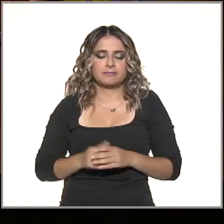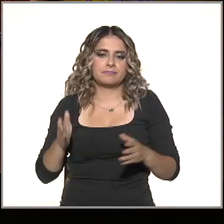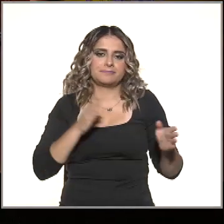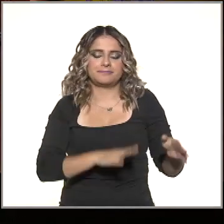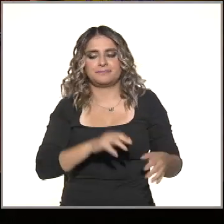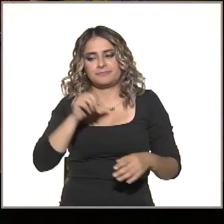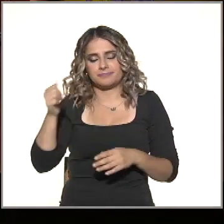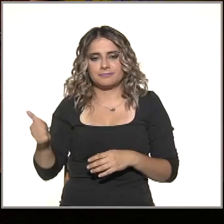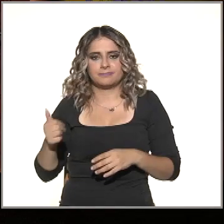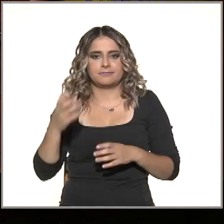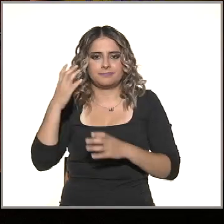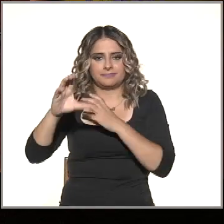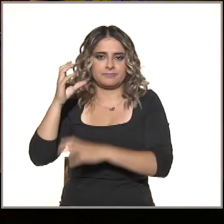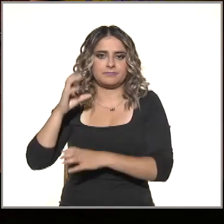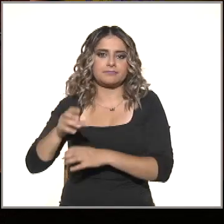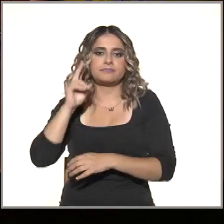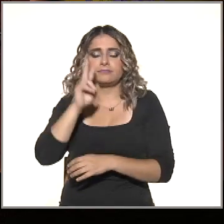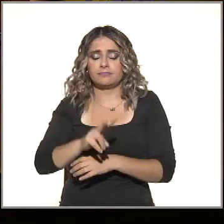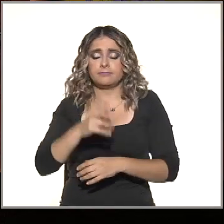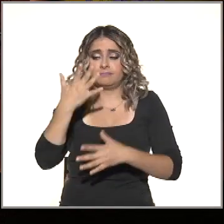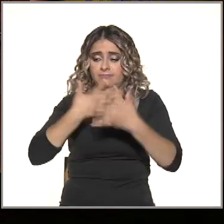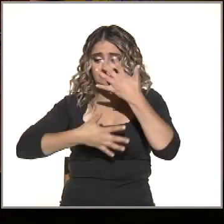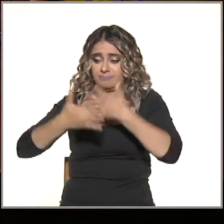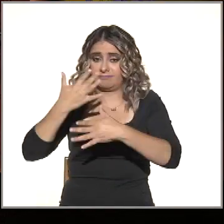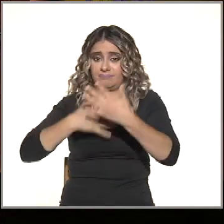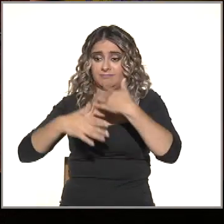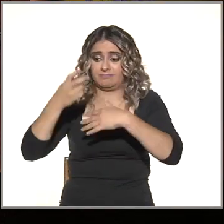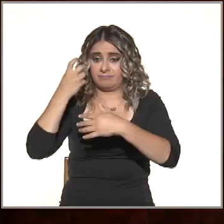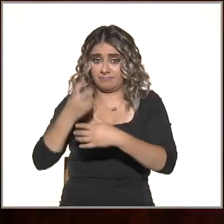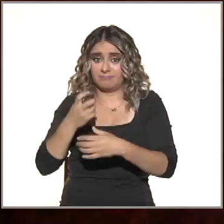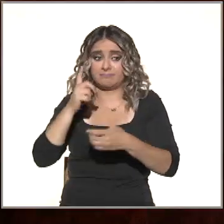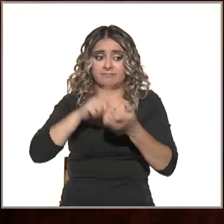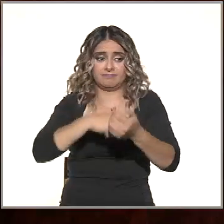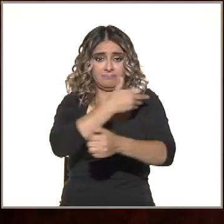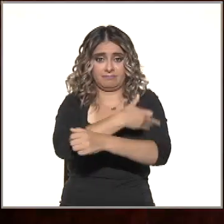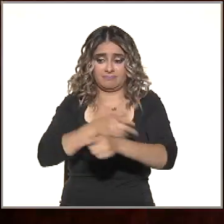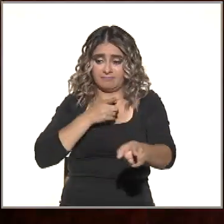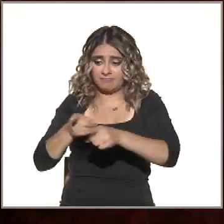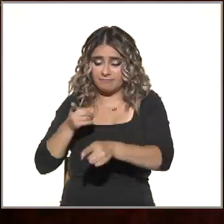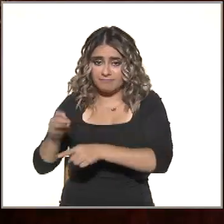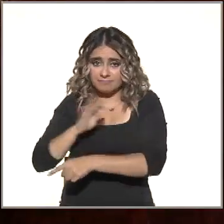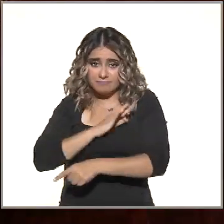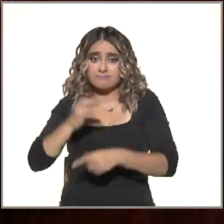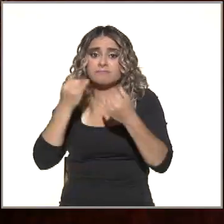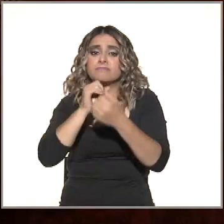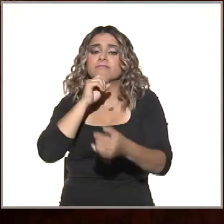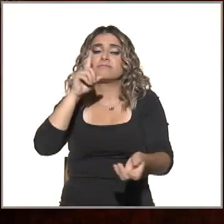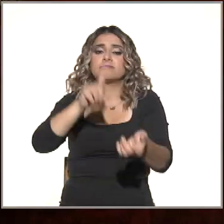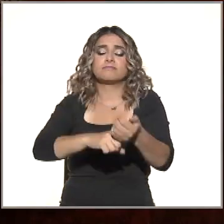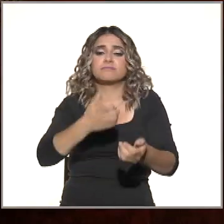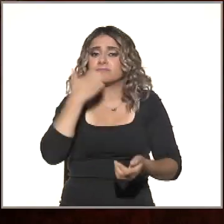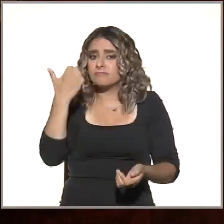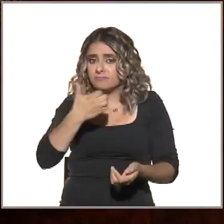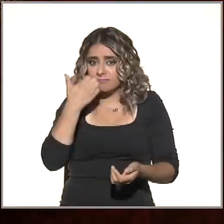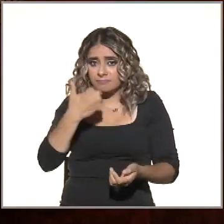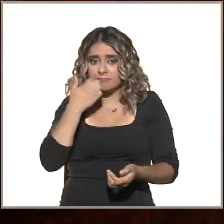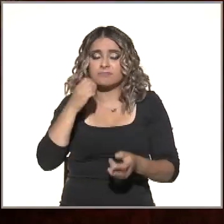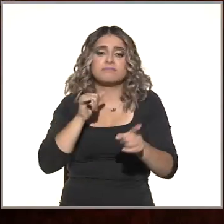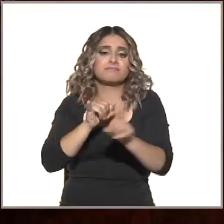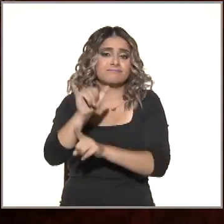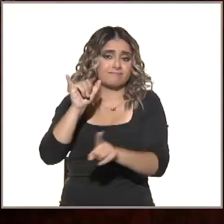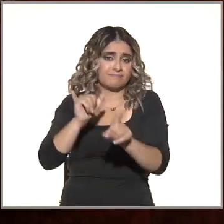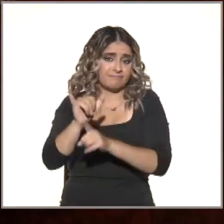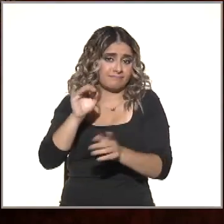Dice Aniluz Solorio, el poder de la palabra también puede venir no solo de la familia, puede ser también de la escuela. Ella nos pone bullying